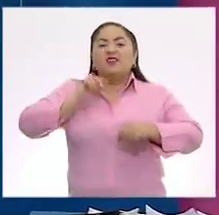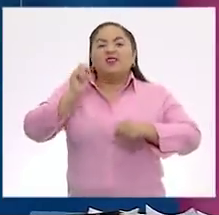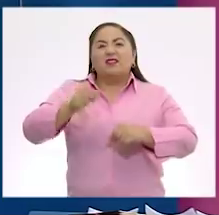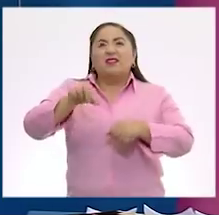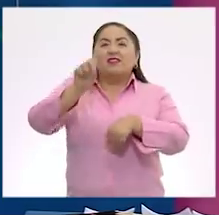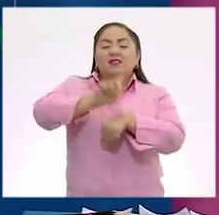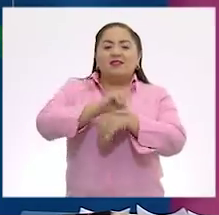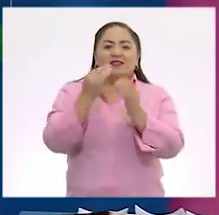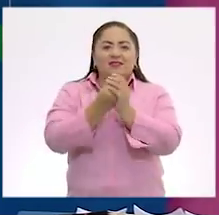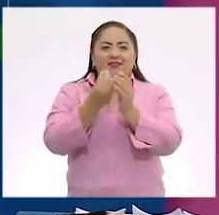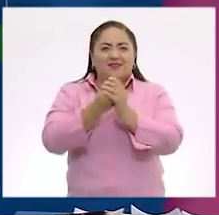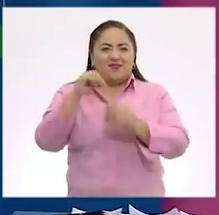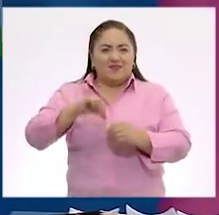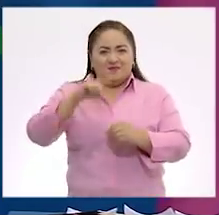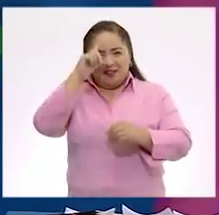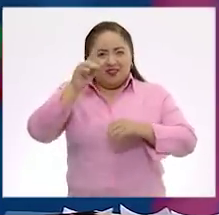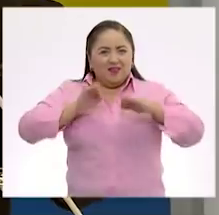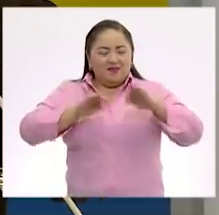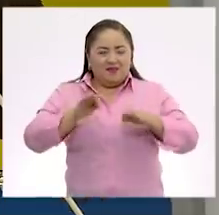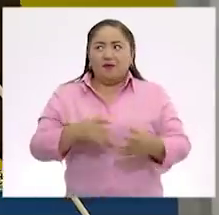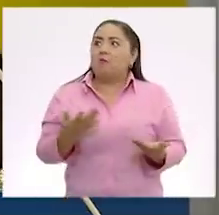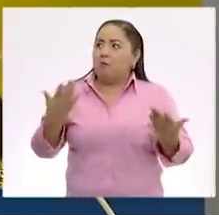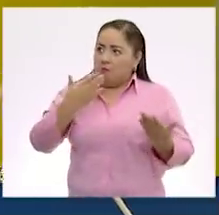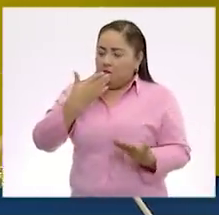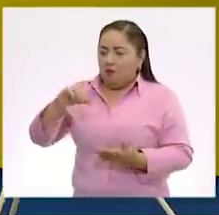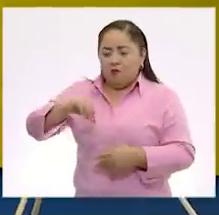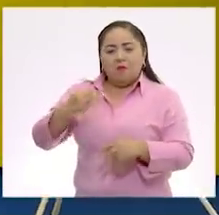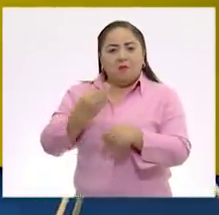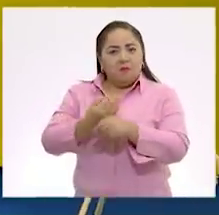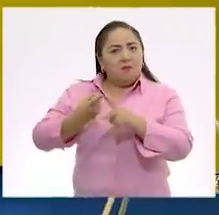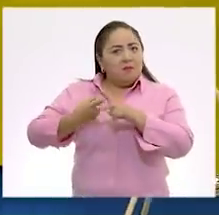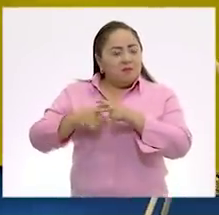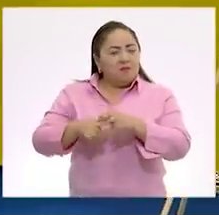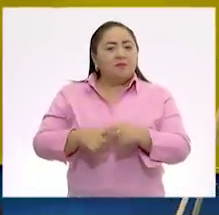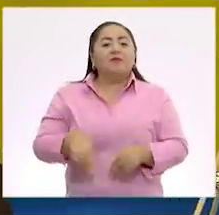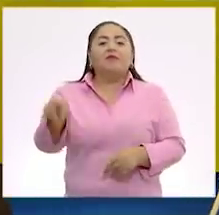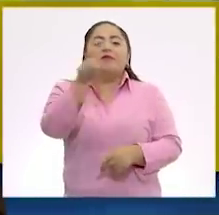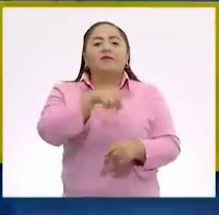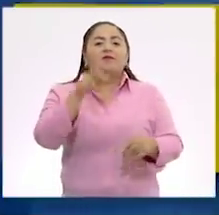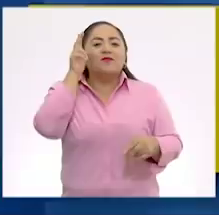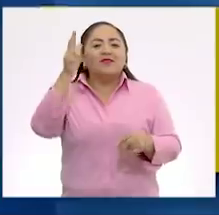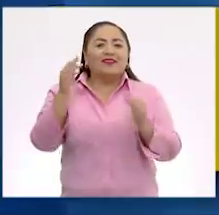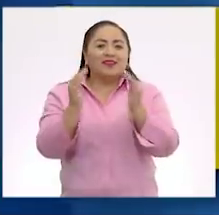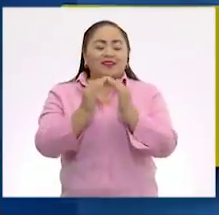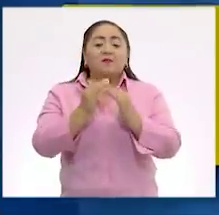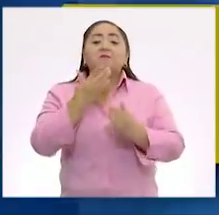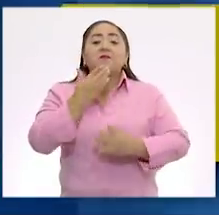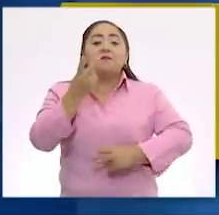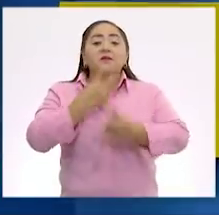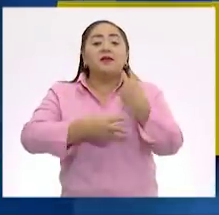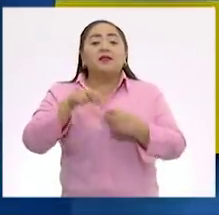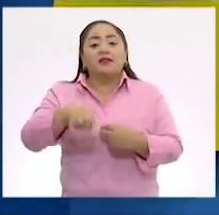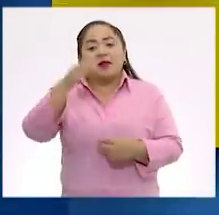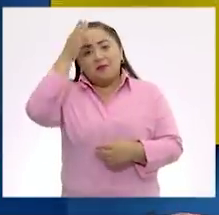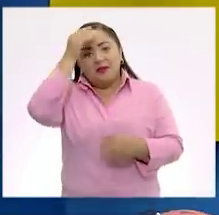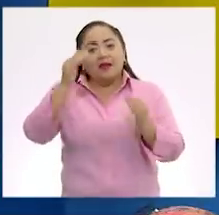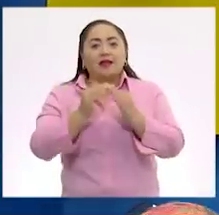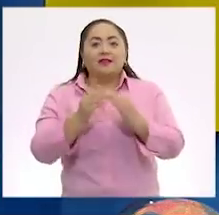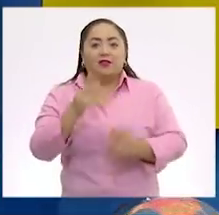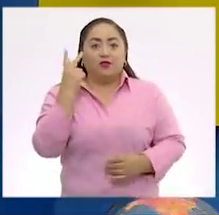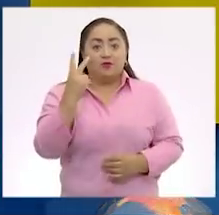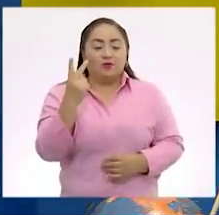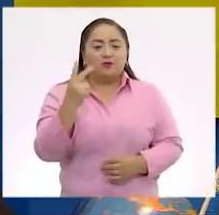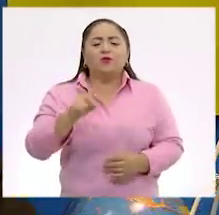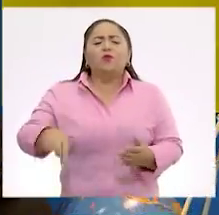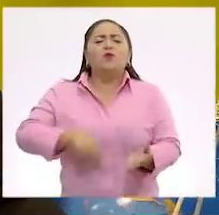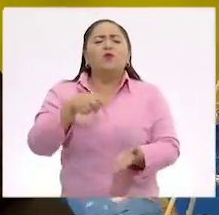el día de hoy. Ah, perfecto, pues empecemos. Hola, bien casita. Les damos la bienvenida a Aprende en Casa 2,